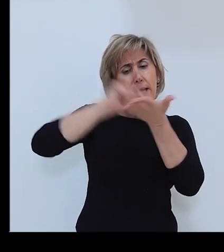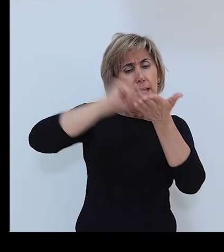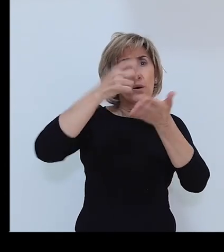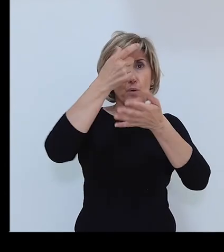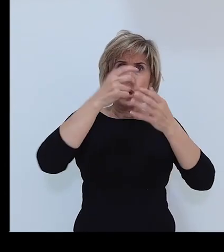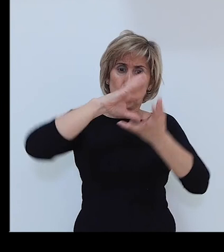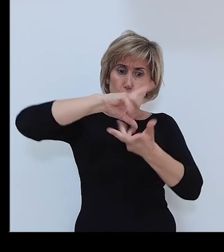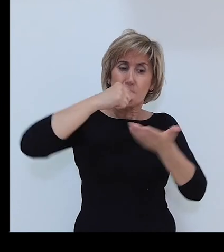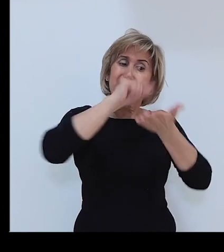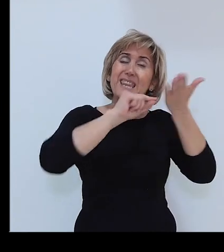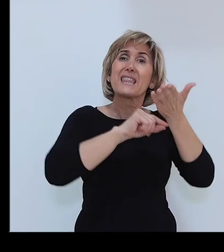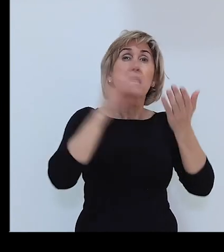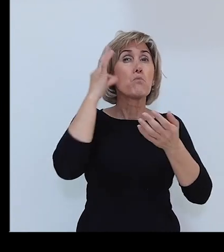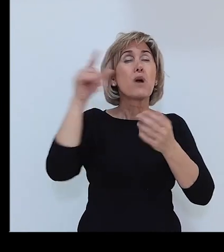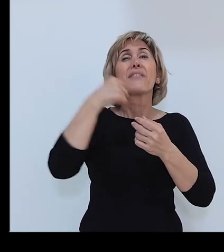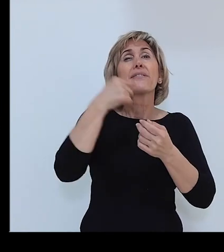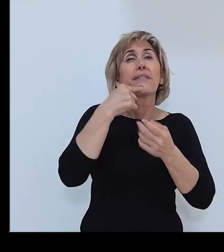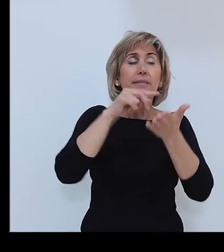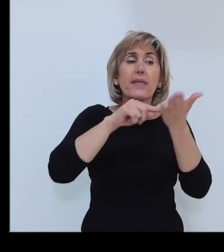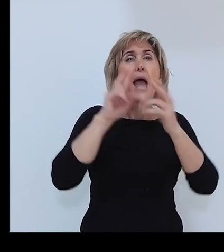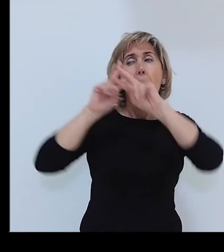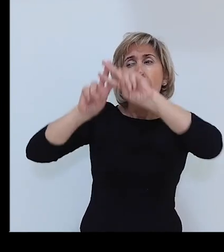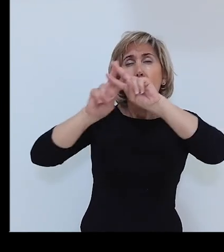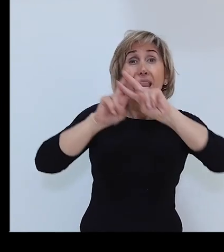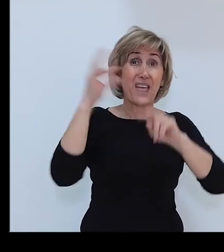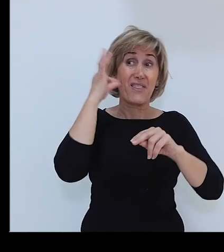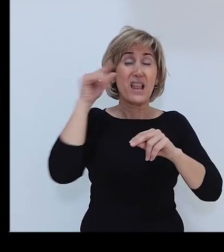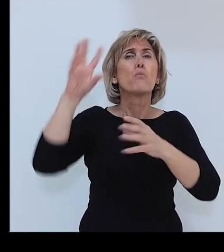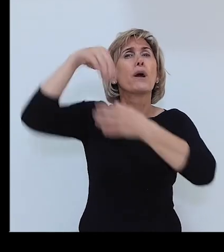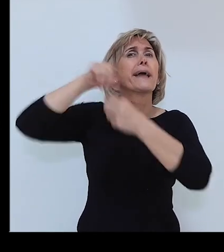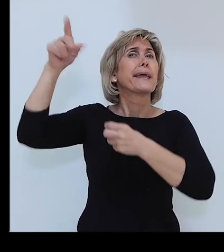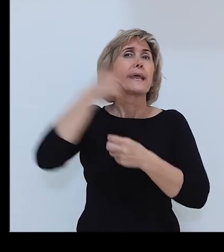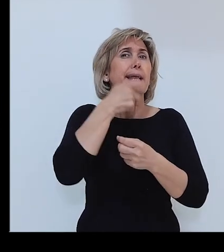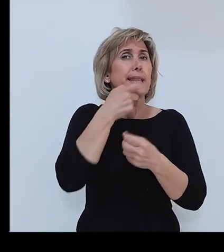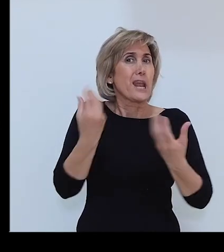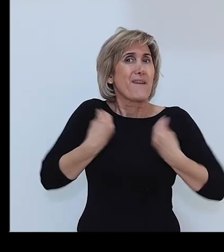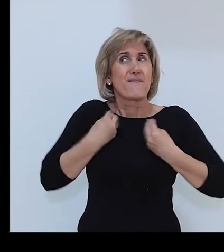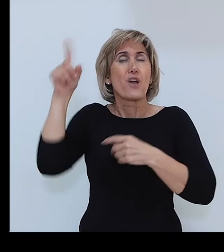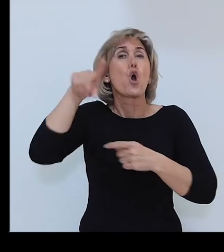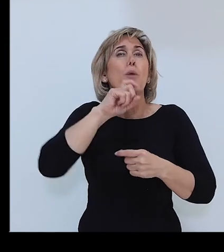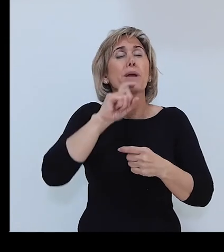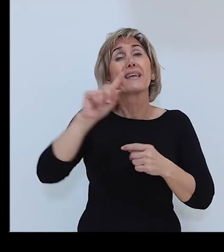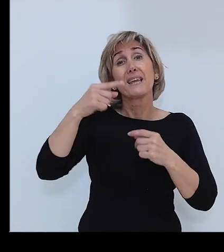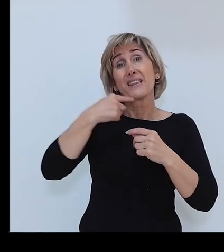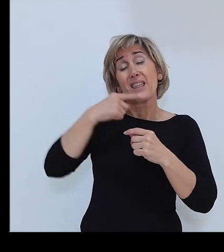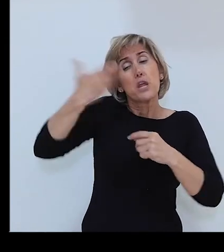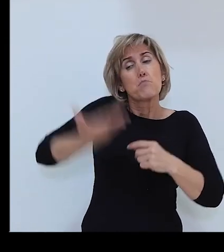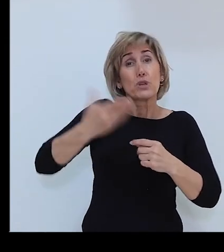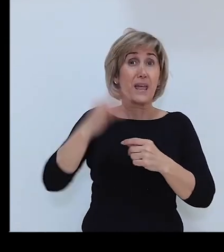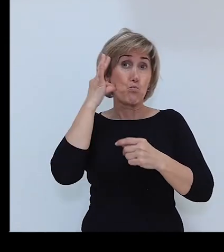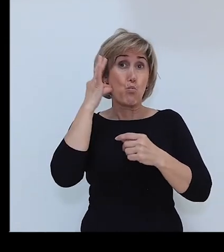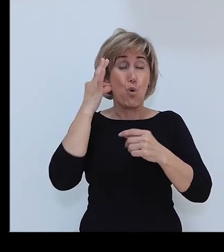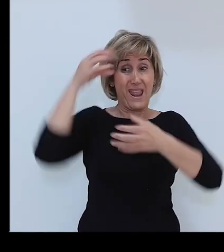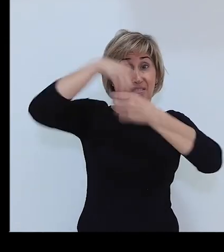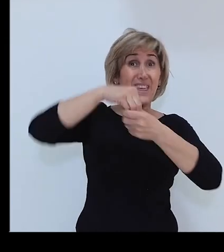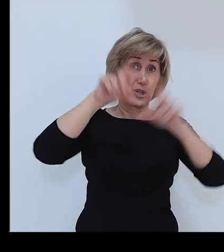mujeres, en el 59, en 1859, escribe ya un artículo, Industria Femenina, Female Industry, donde analiza el papel